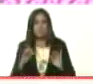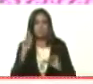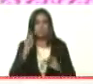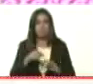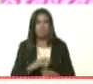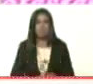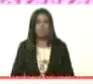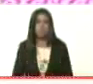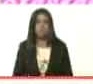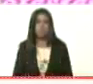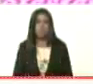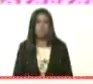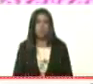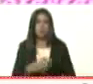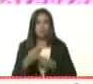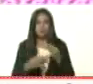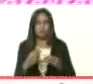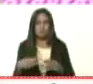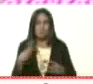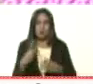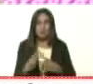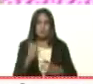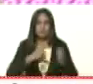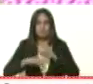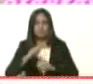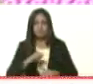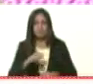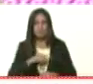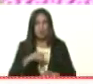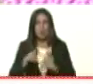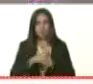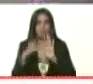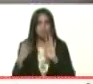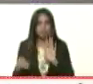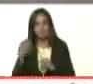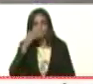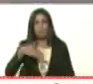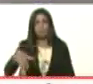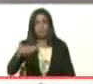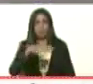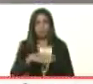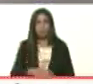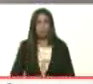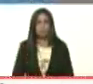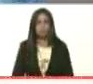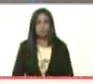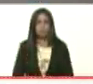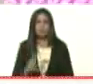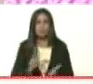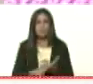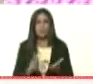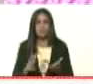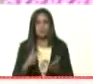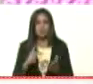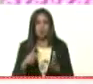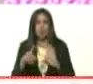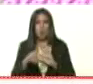mano, hacer valer y defender los derechos del pueblo, cumpliendo con los